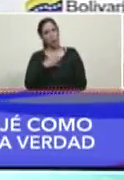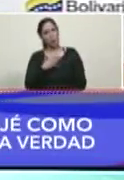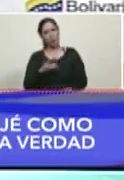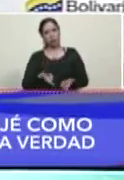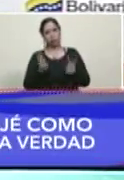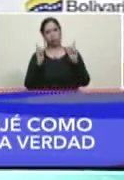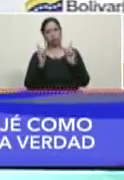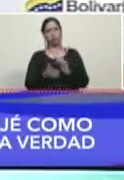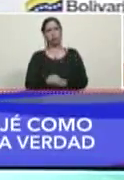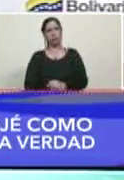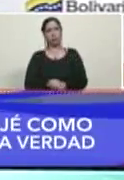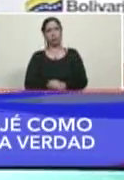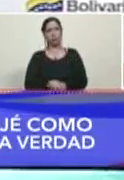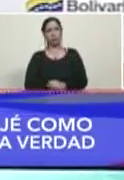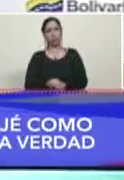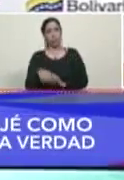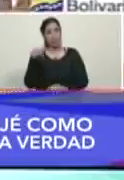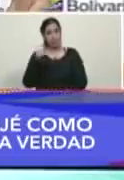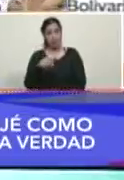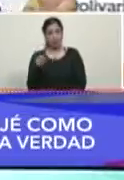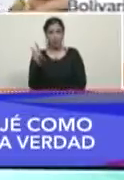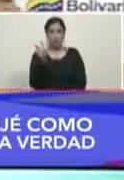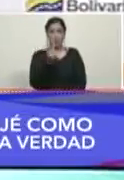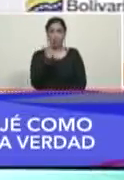Es opción para Venezuela,